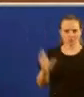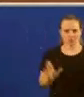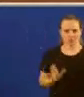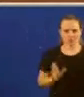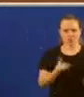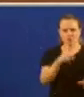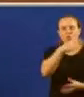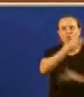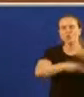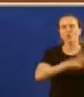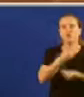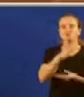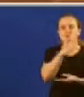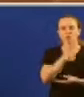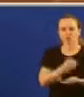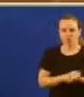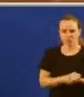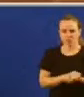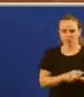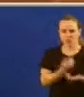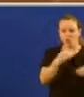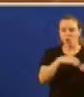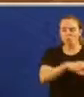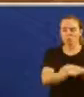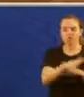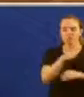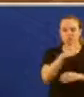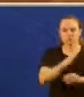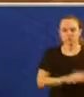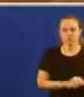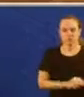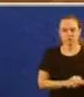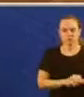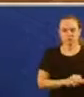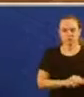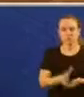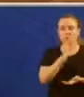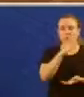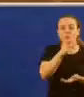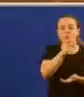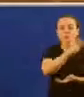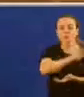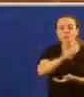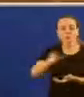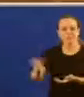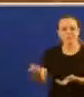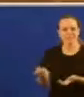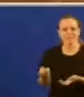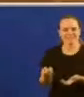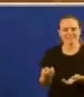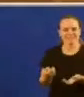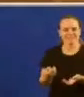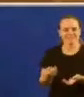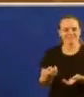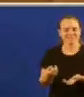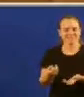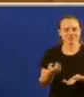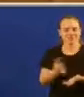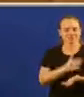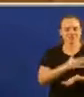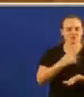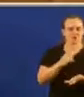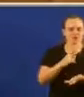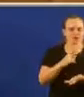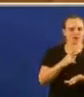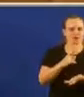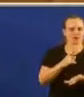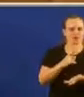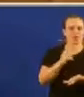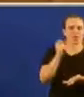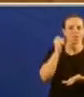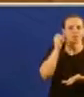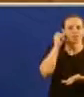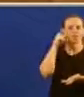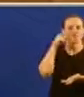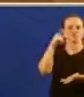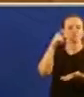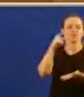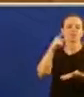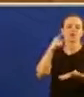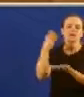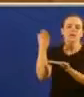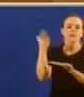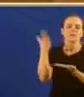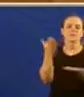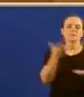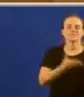oficio? Sí, sí. Porque vostede non quería que a xente se opera que foi o invitado de honra do lobby da sanidade